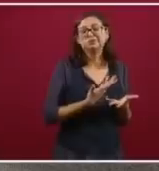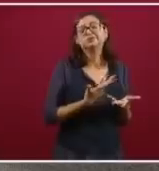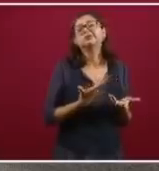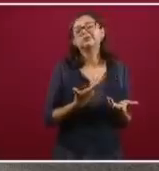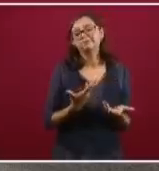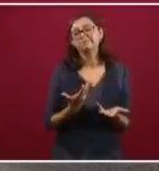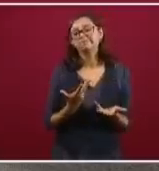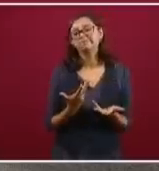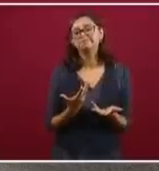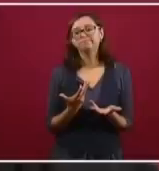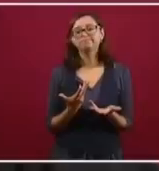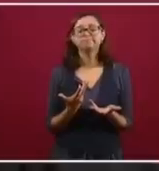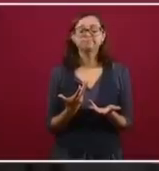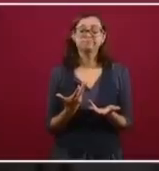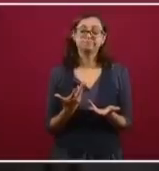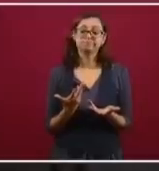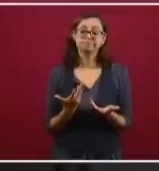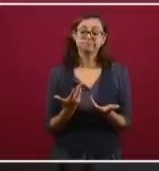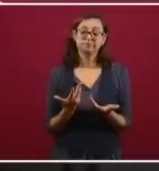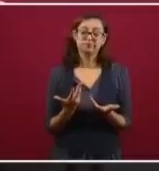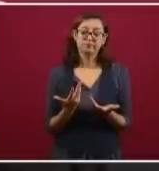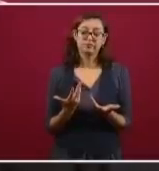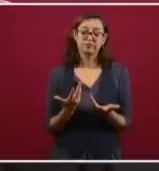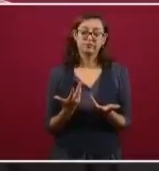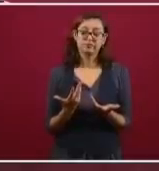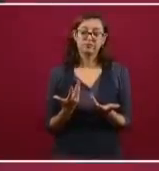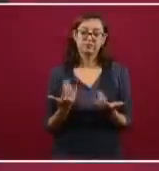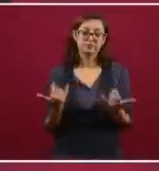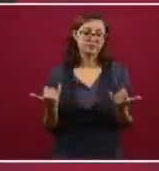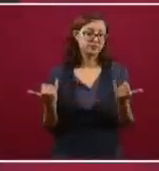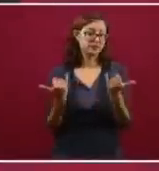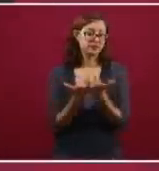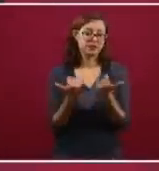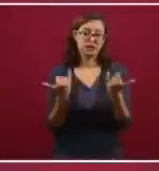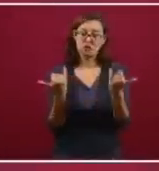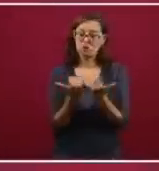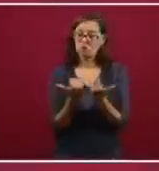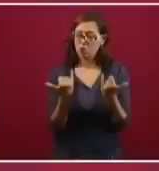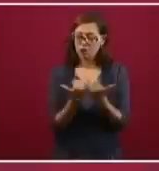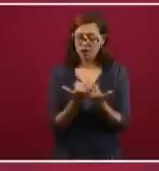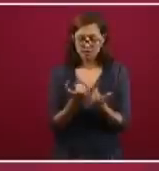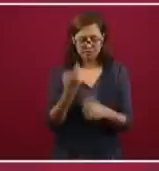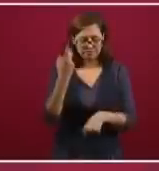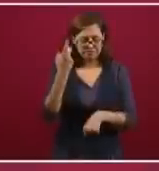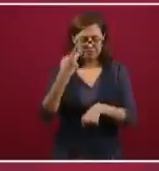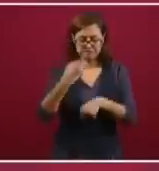igual o peor de dañina,